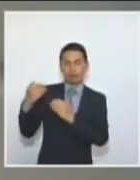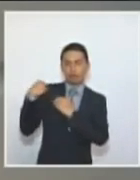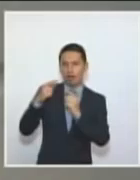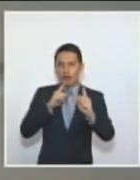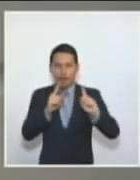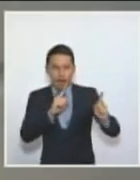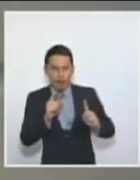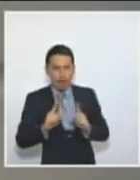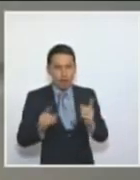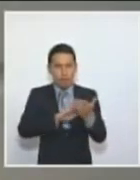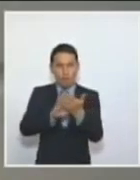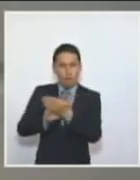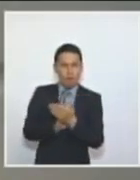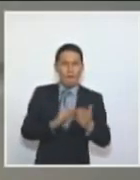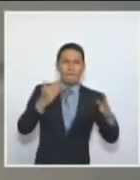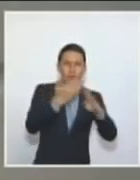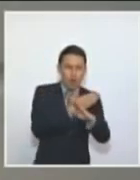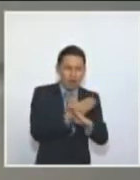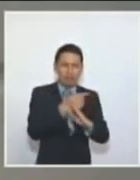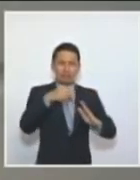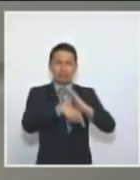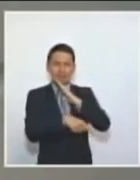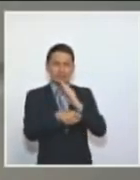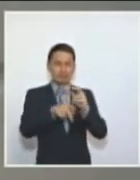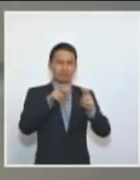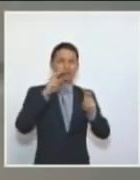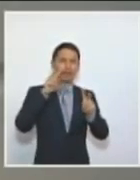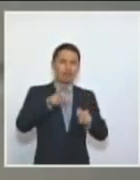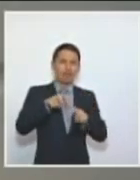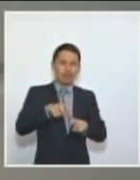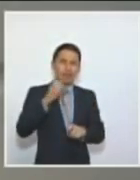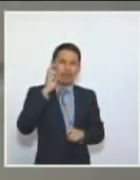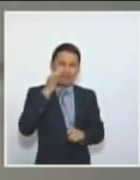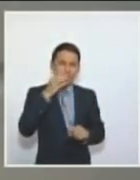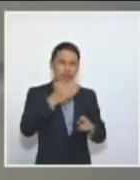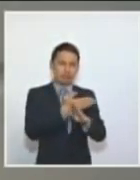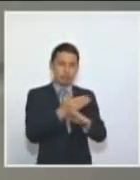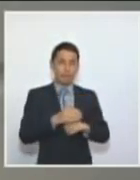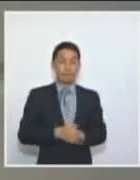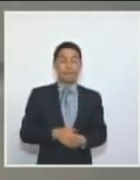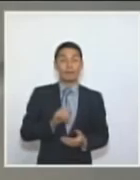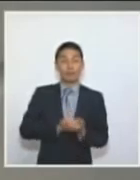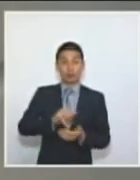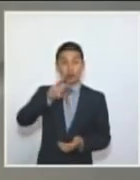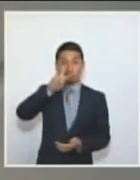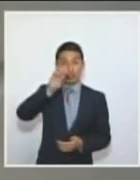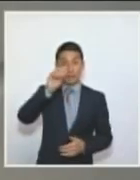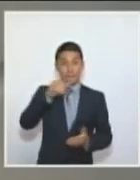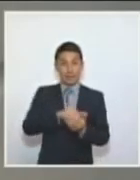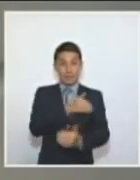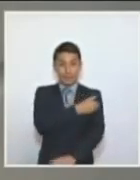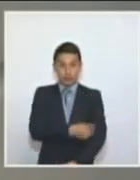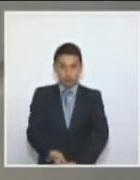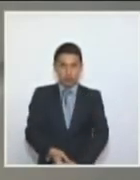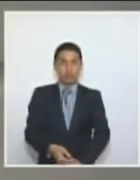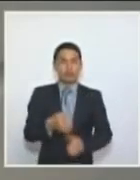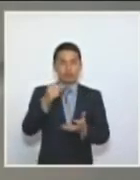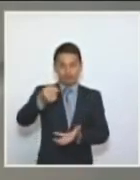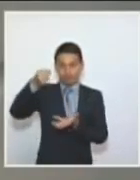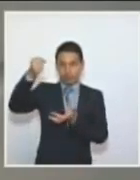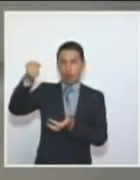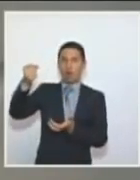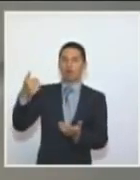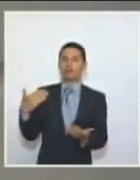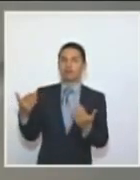los problemas de fondo del sector cafetero. Por eso, 80 mil millones de pesos que hemos logrado conquistar para